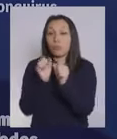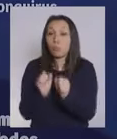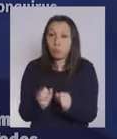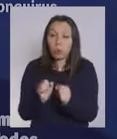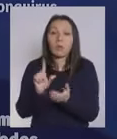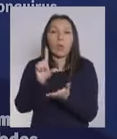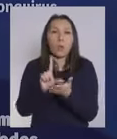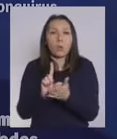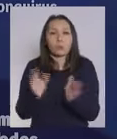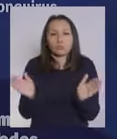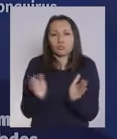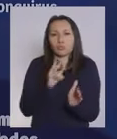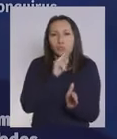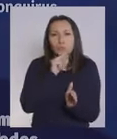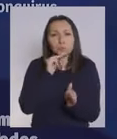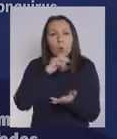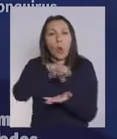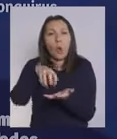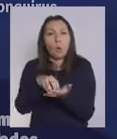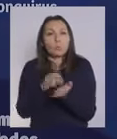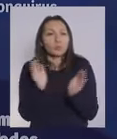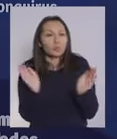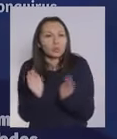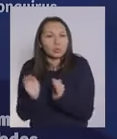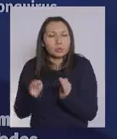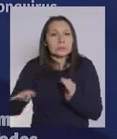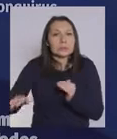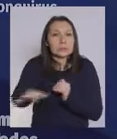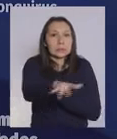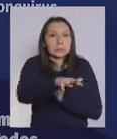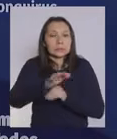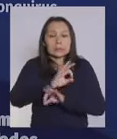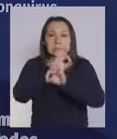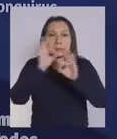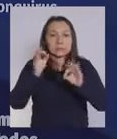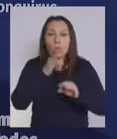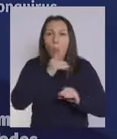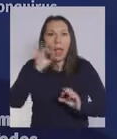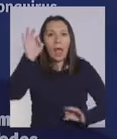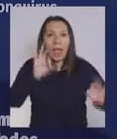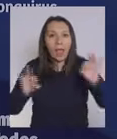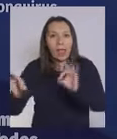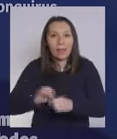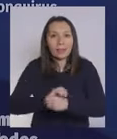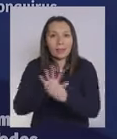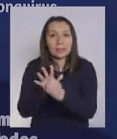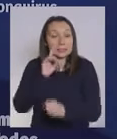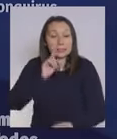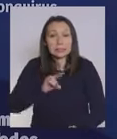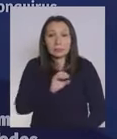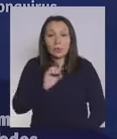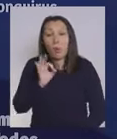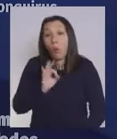en lugares muy pequeños o en comunas muy pequeñas donde por el momento no haya circulación viral o en el futuro no haya